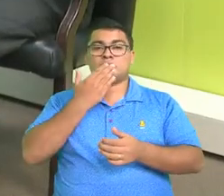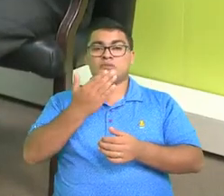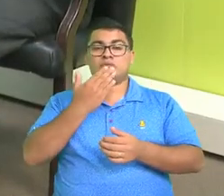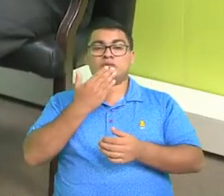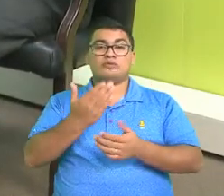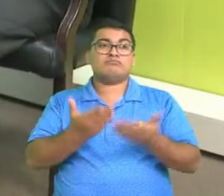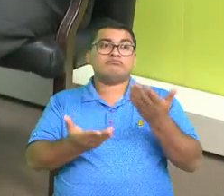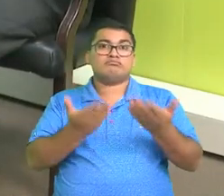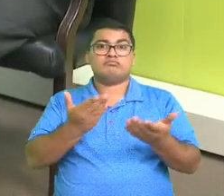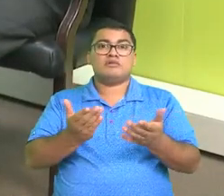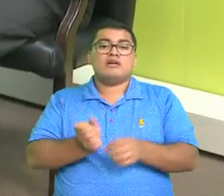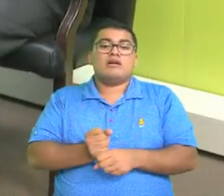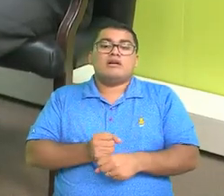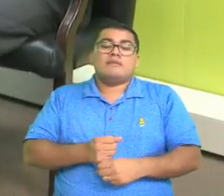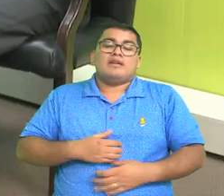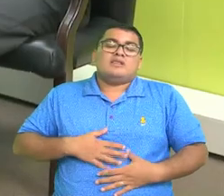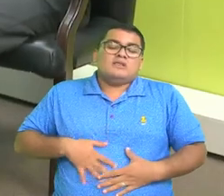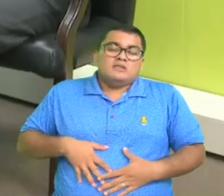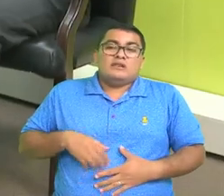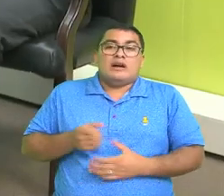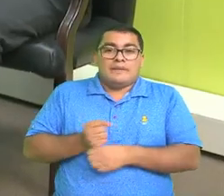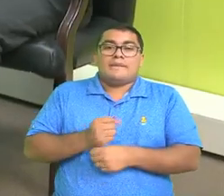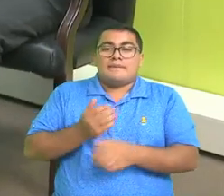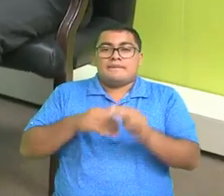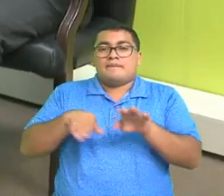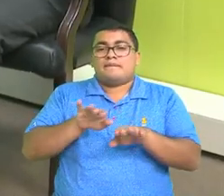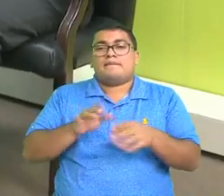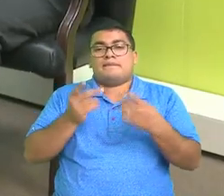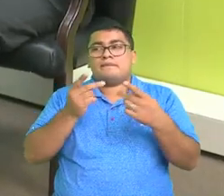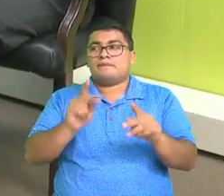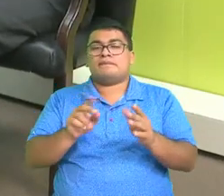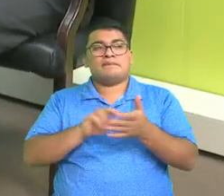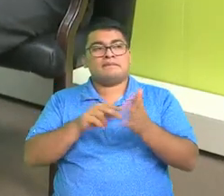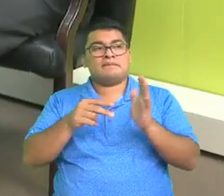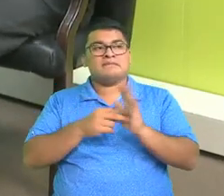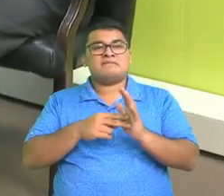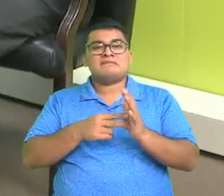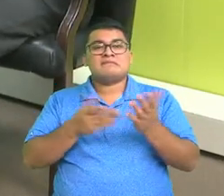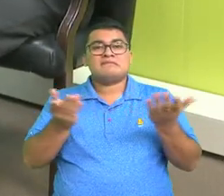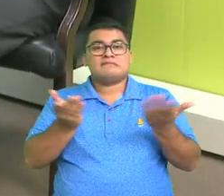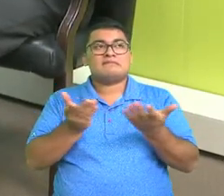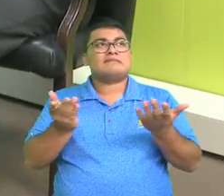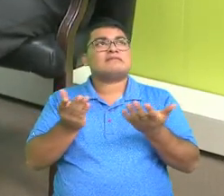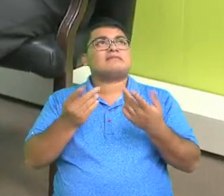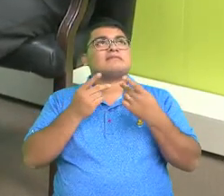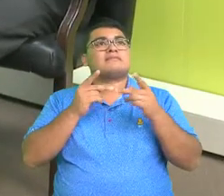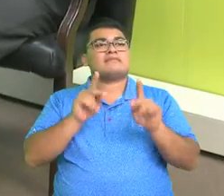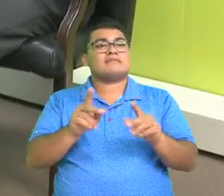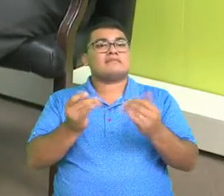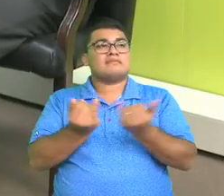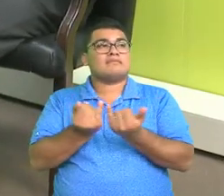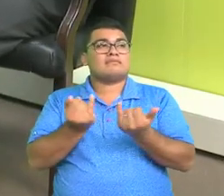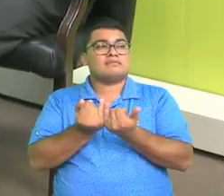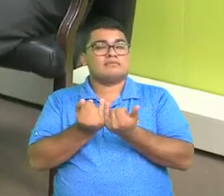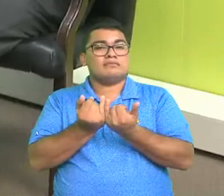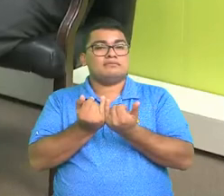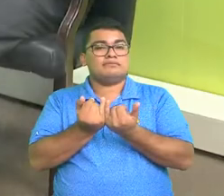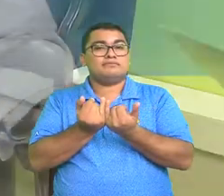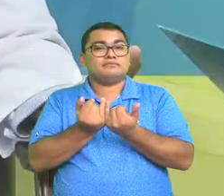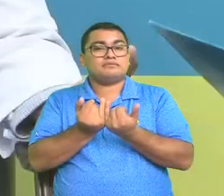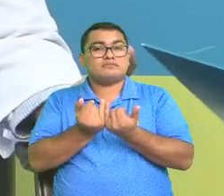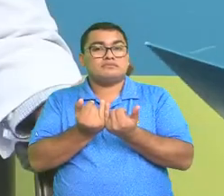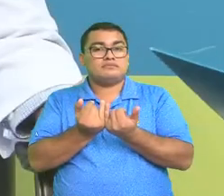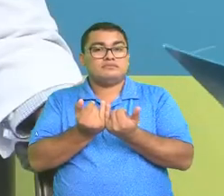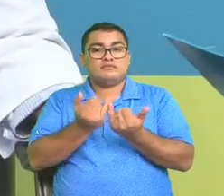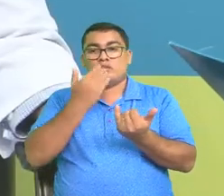a que les dé un poquito más el apetito, porque hay niños inapetentes, ¿verdad? Sí. Pero no es la